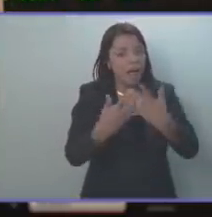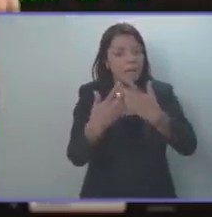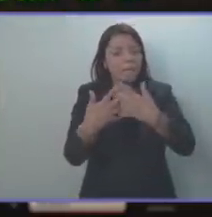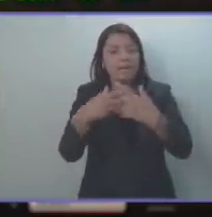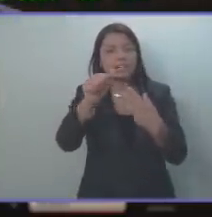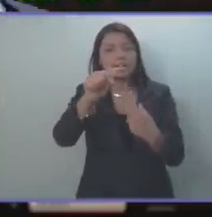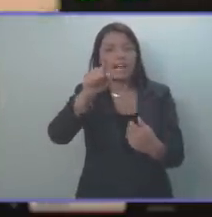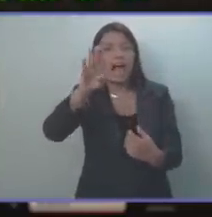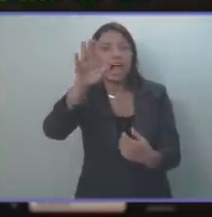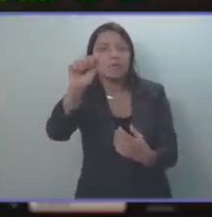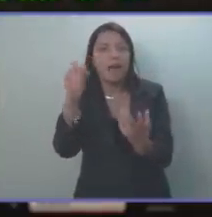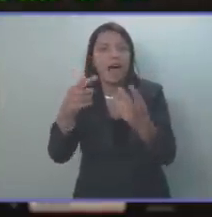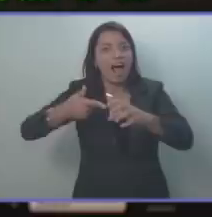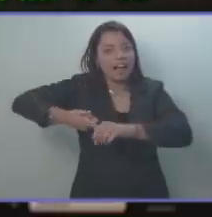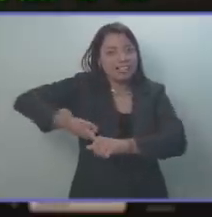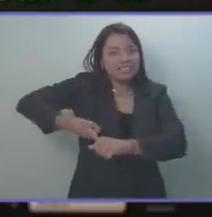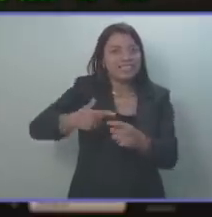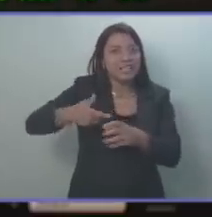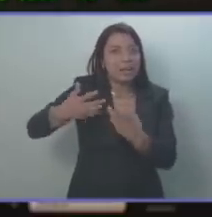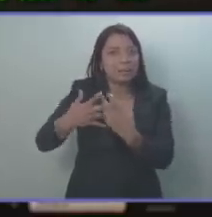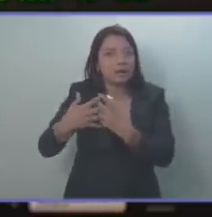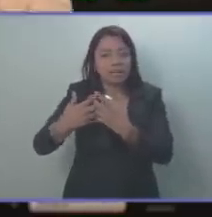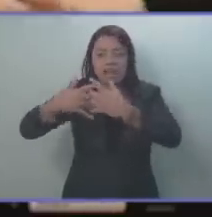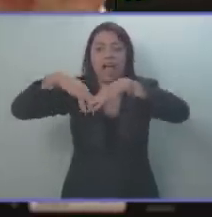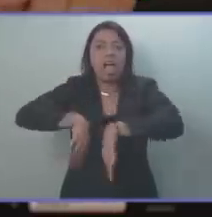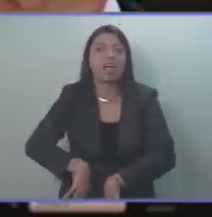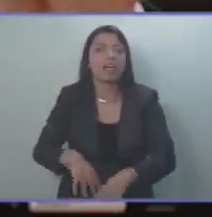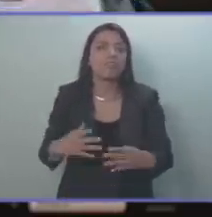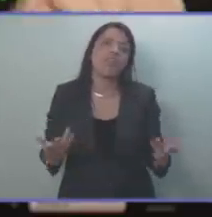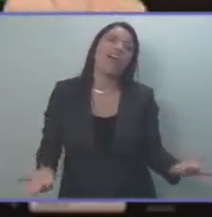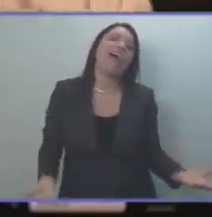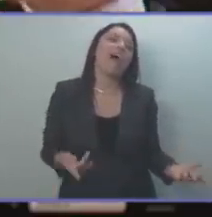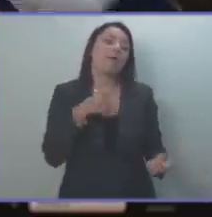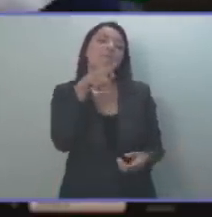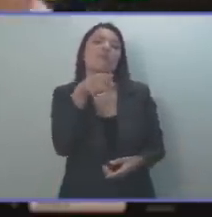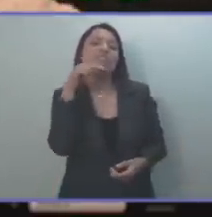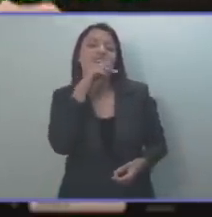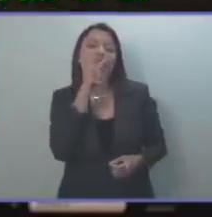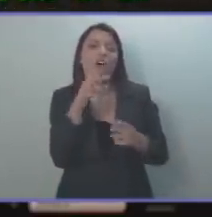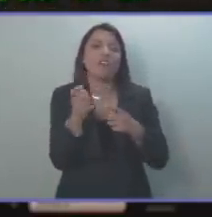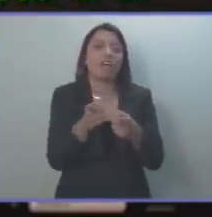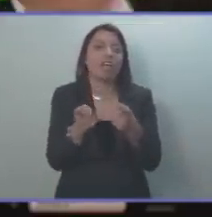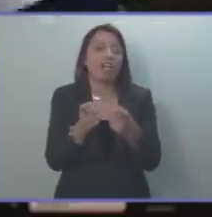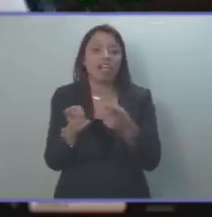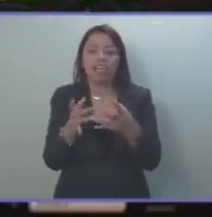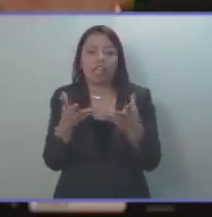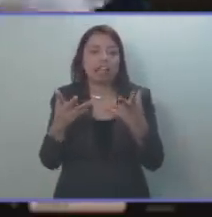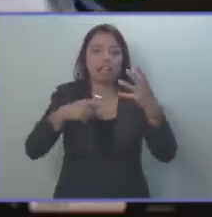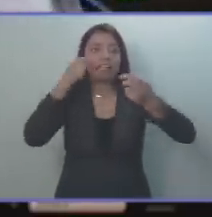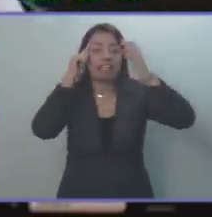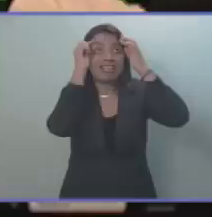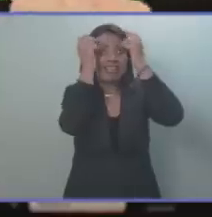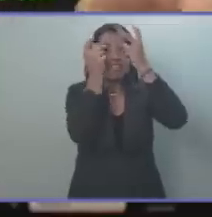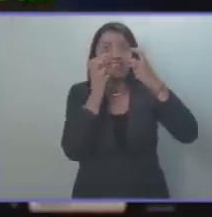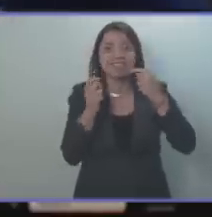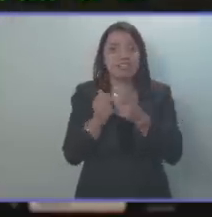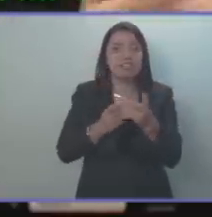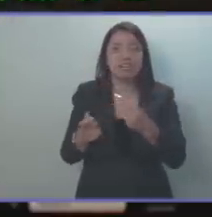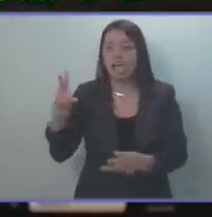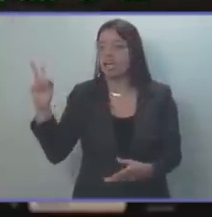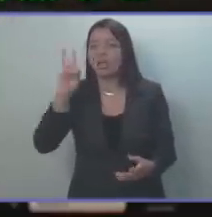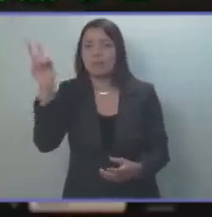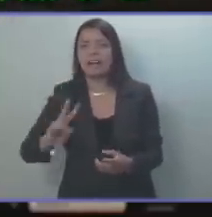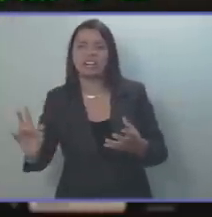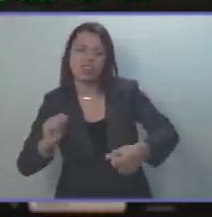porque ustedes no son buenos administradores. Por eso les cayó encima interviniéndoles el gobierno de Venezuela, las